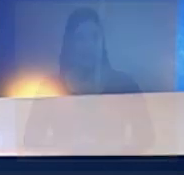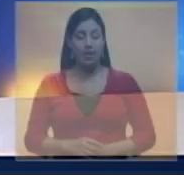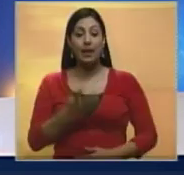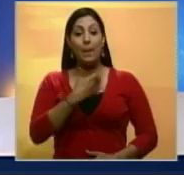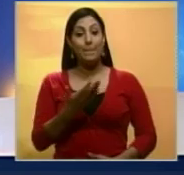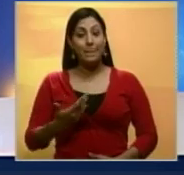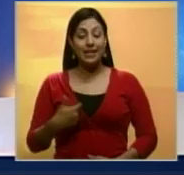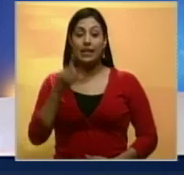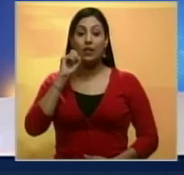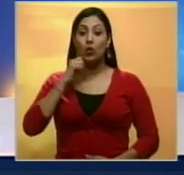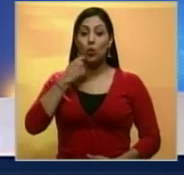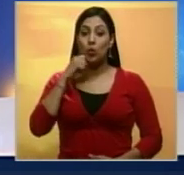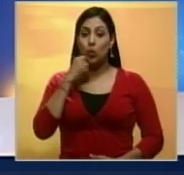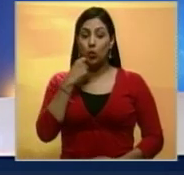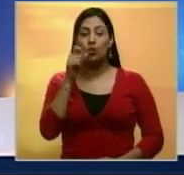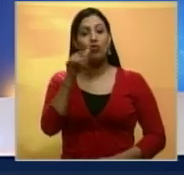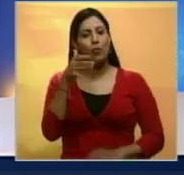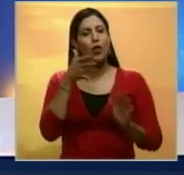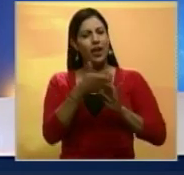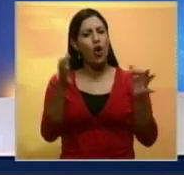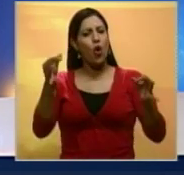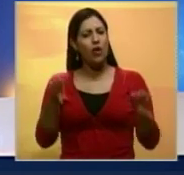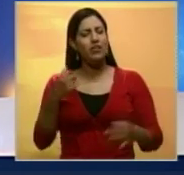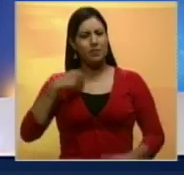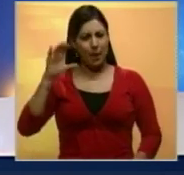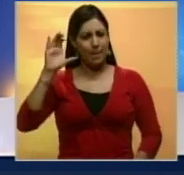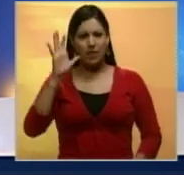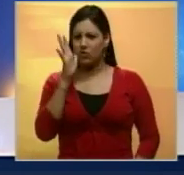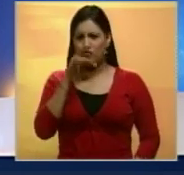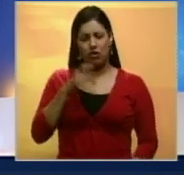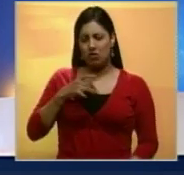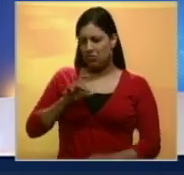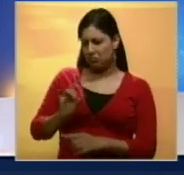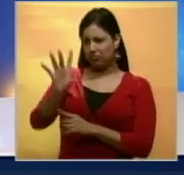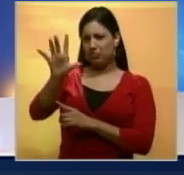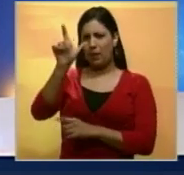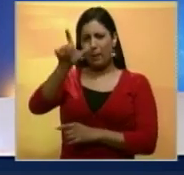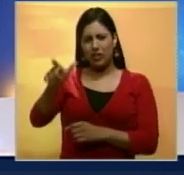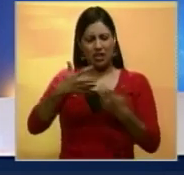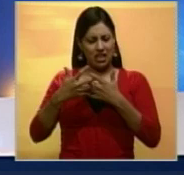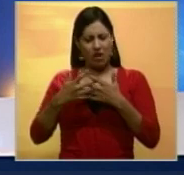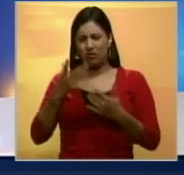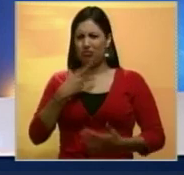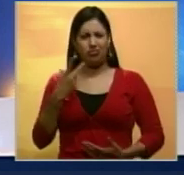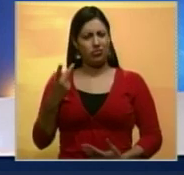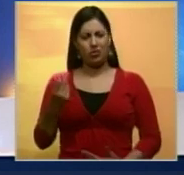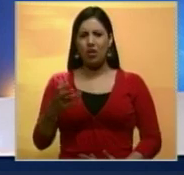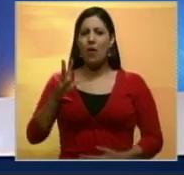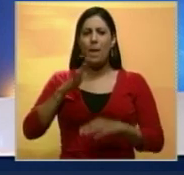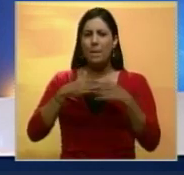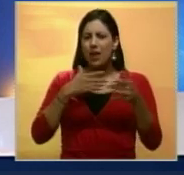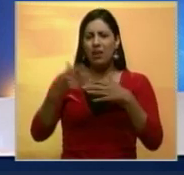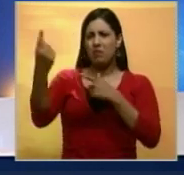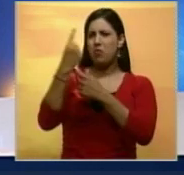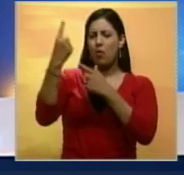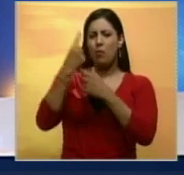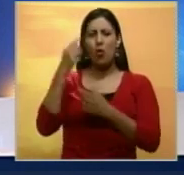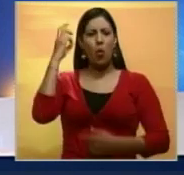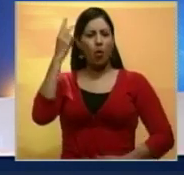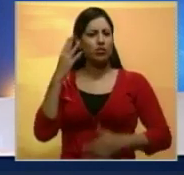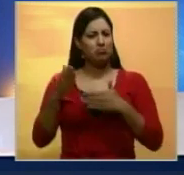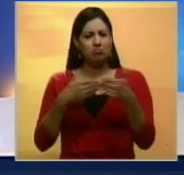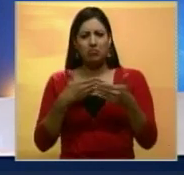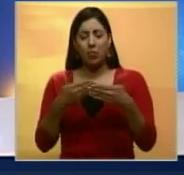El presidente de Rusia, Vladimir Putin, confirmó que su país no expulsará a ningún diplomático estadounidense a pesar de las medidas impuestas por